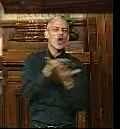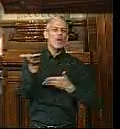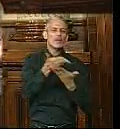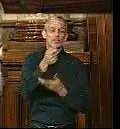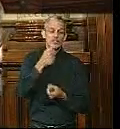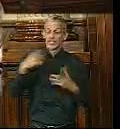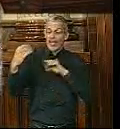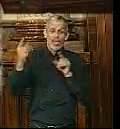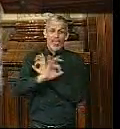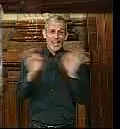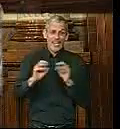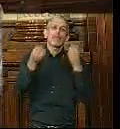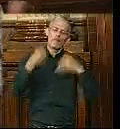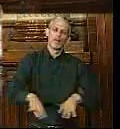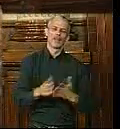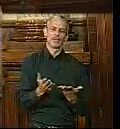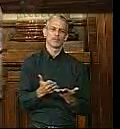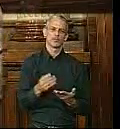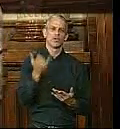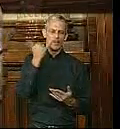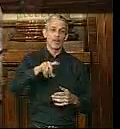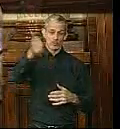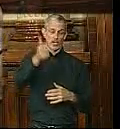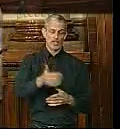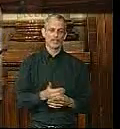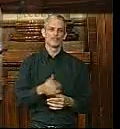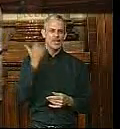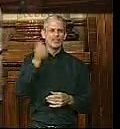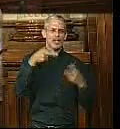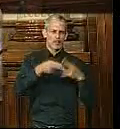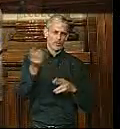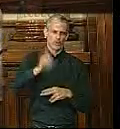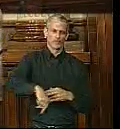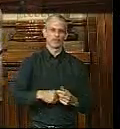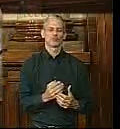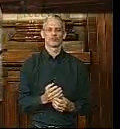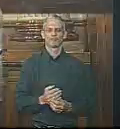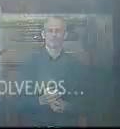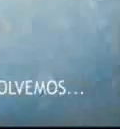no lo hablamos, perdemos. Vamos a ganar en eso. Vamos a después de la pausa.